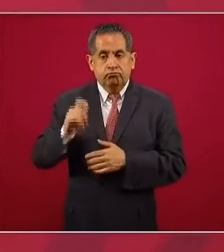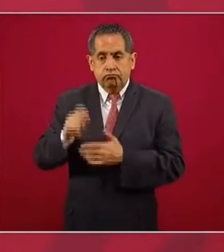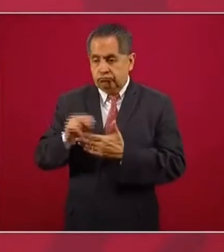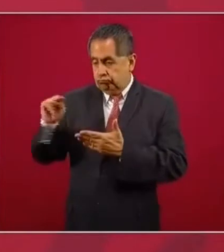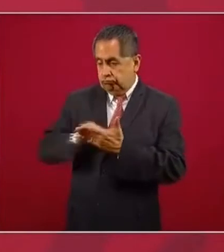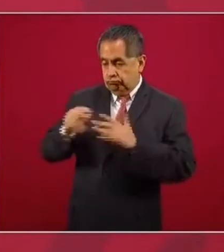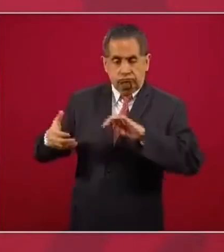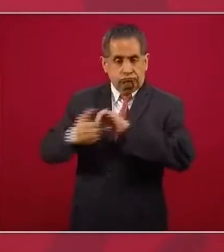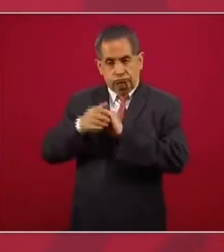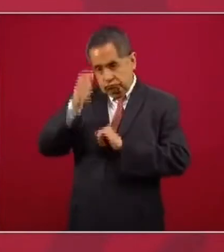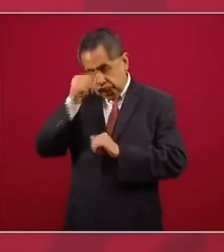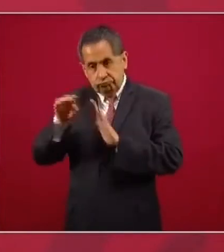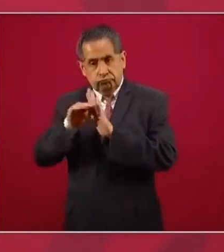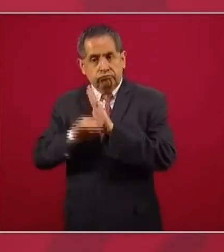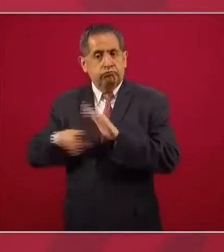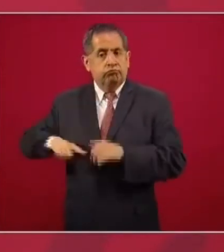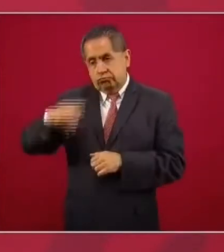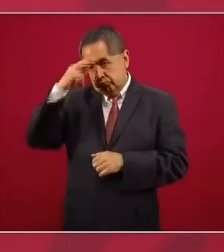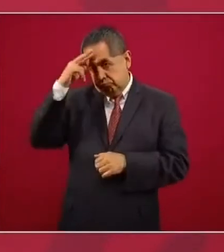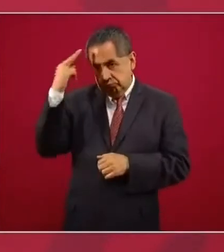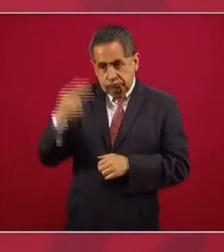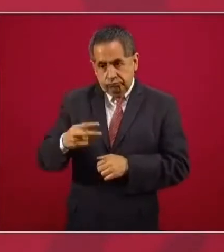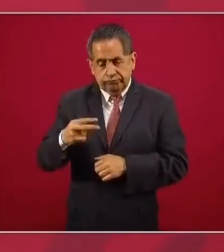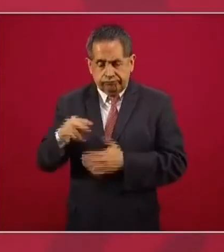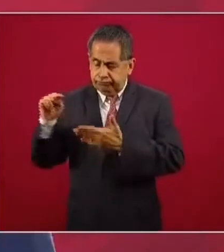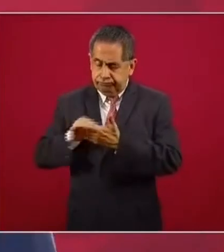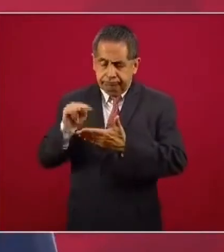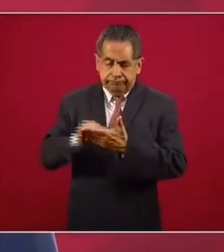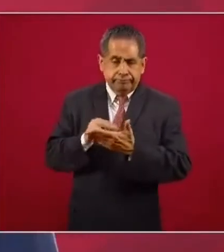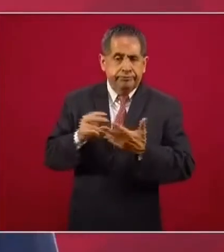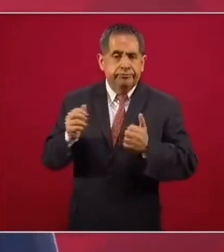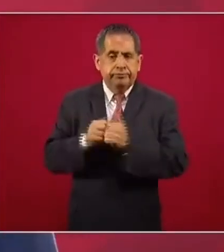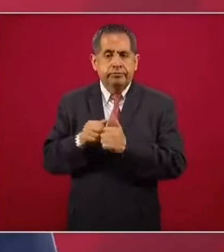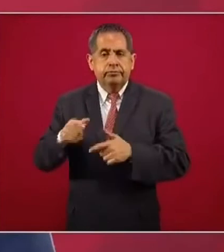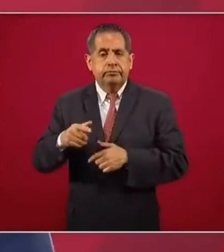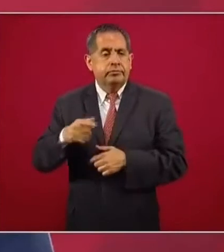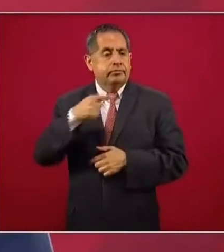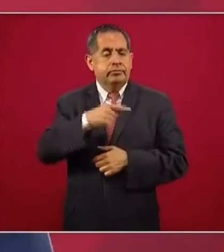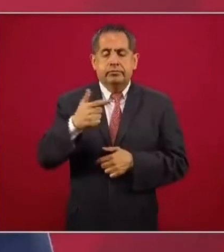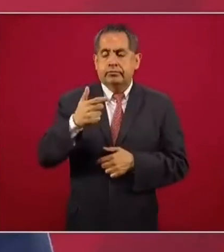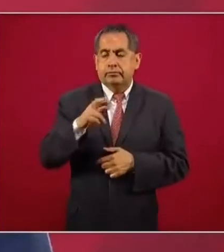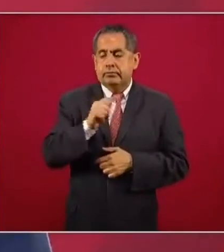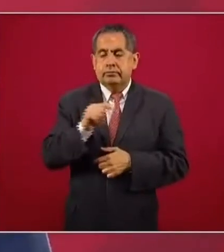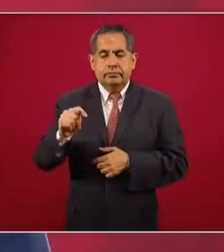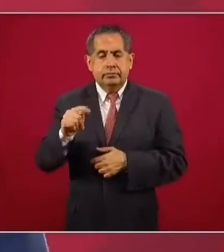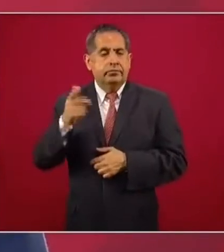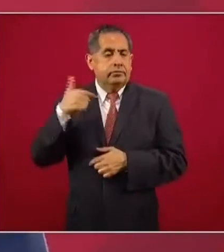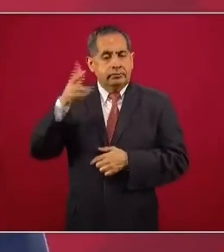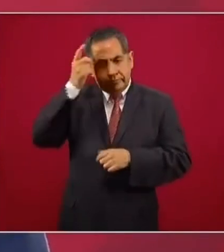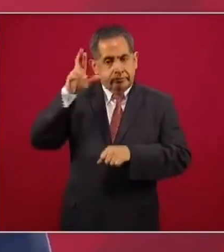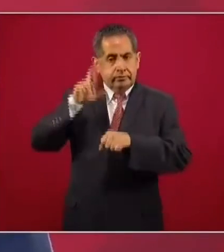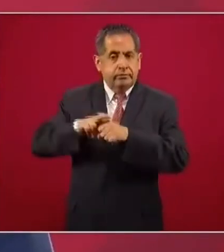un acuerdo marco con el gobierno mexicano por conducto de la señora Gret Faremo, directora ejecutiva